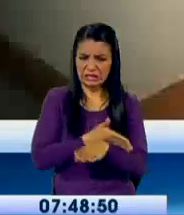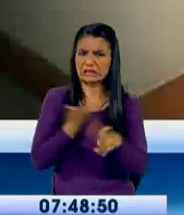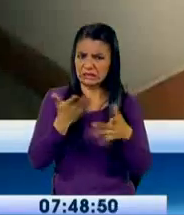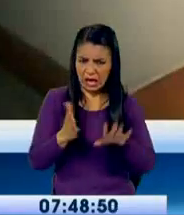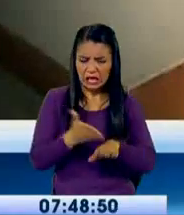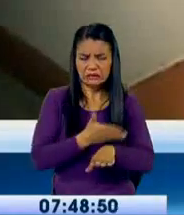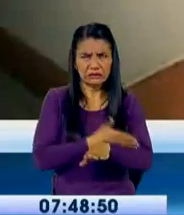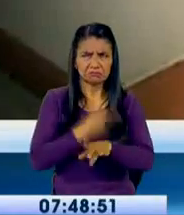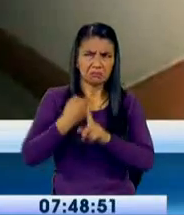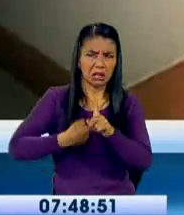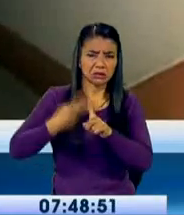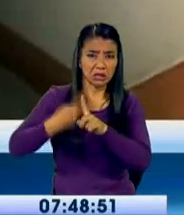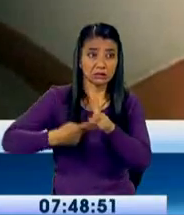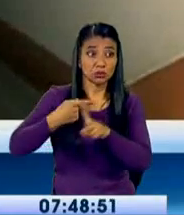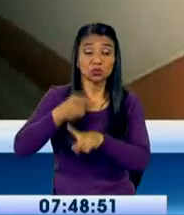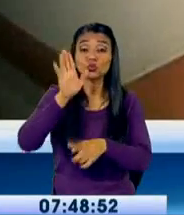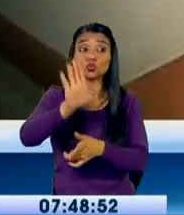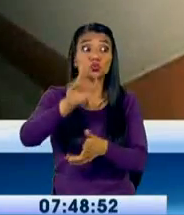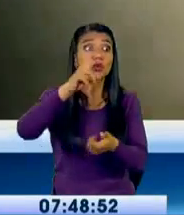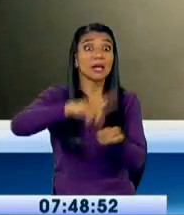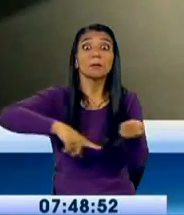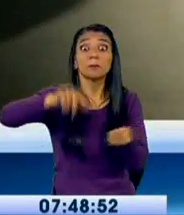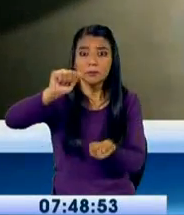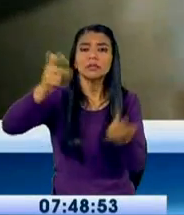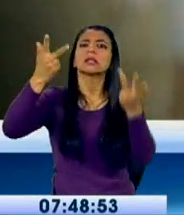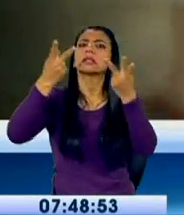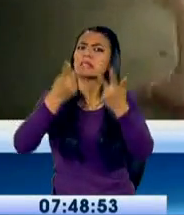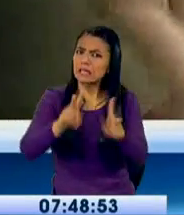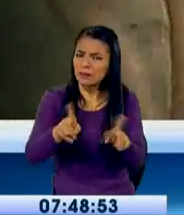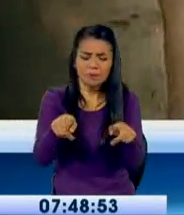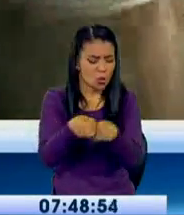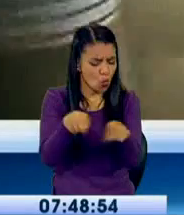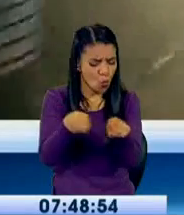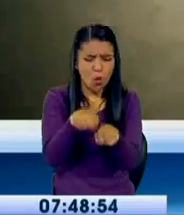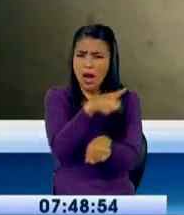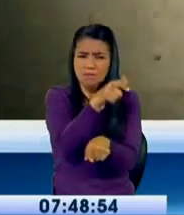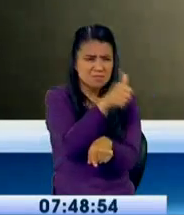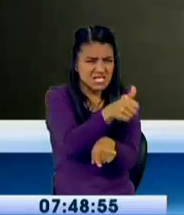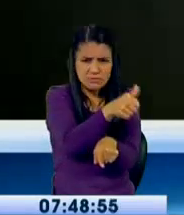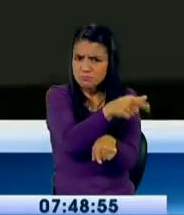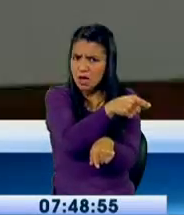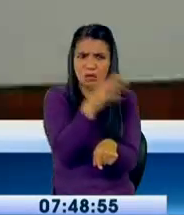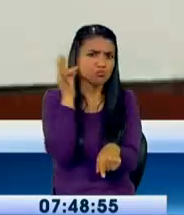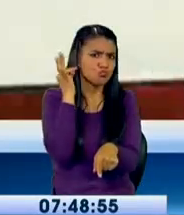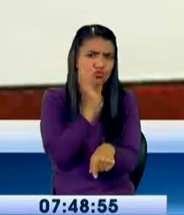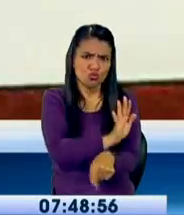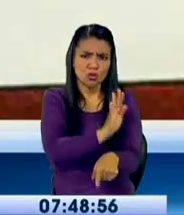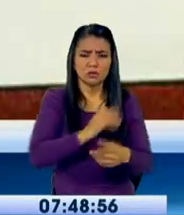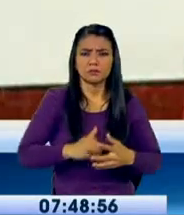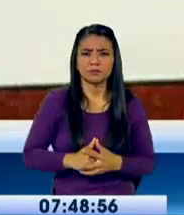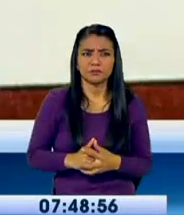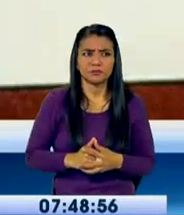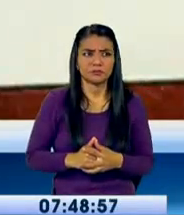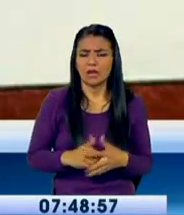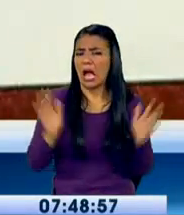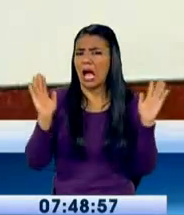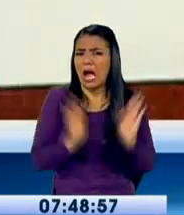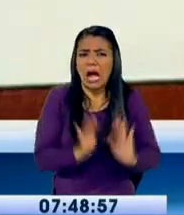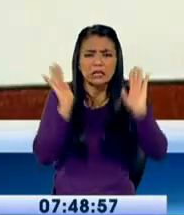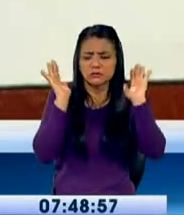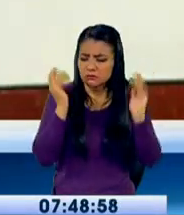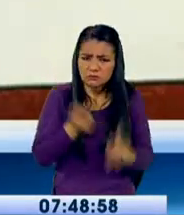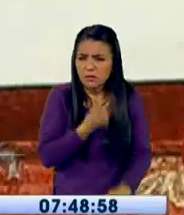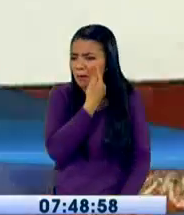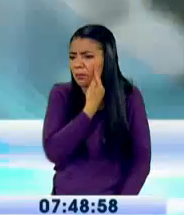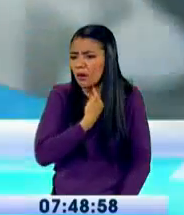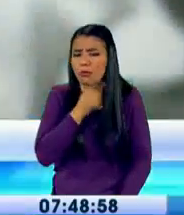hace algunos meses la hermana de la perjudicada también tuvo un impasse con la misma persona. Simplemente me agredió porque